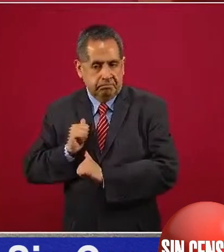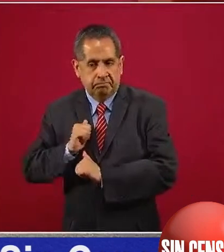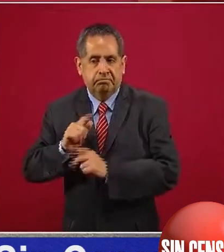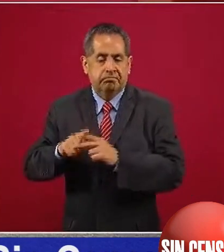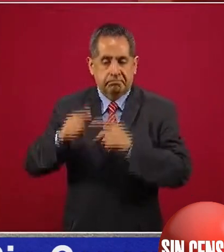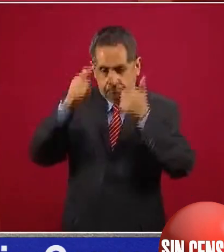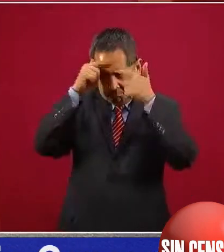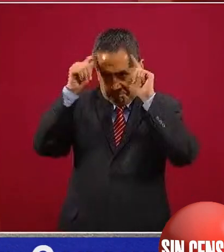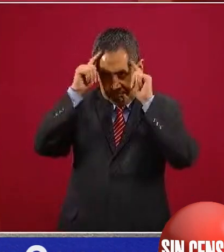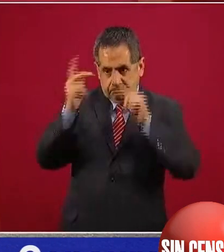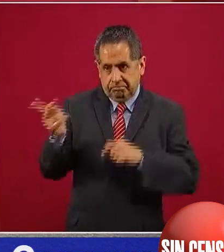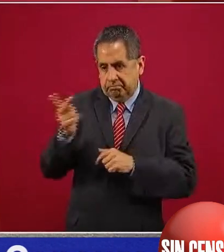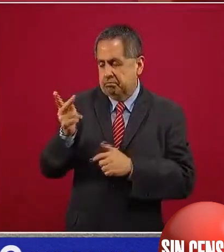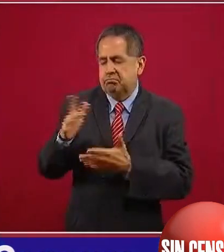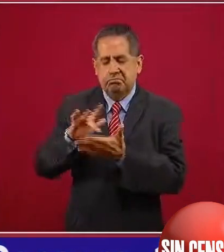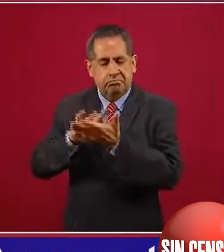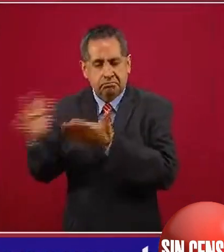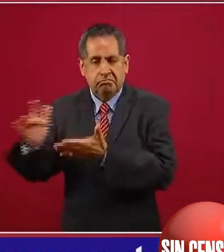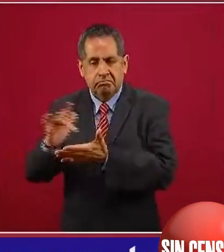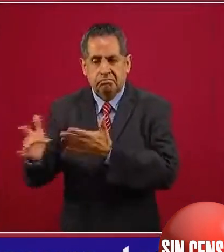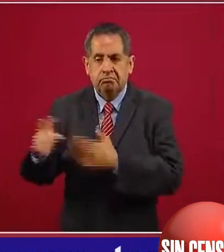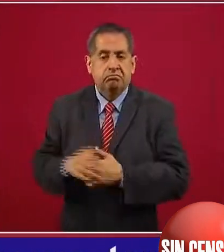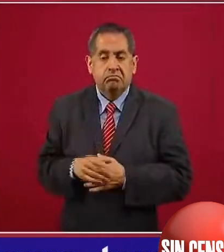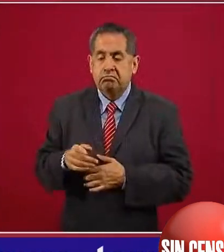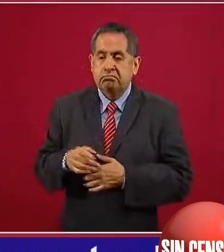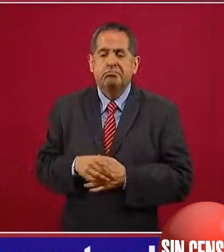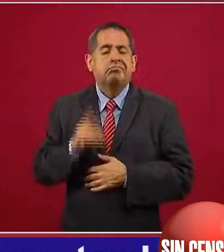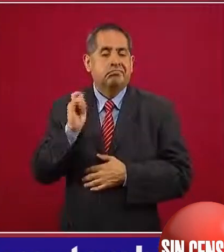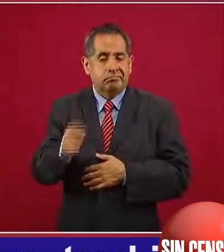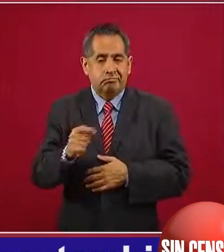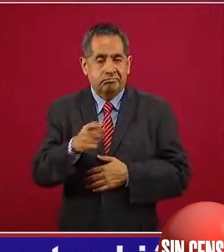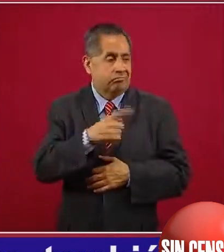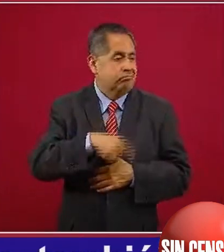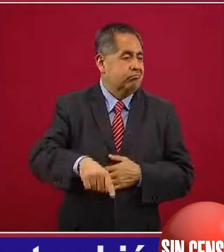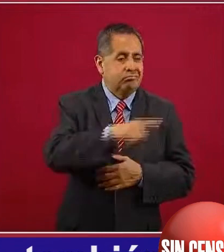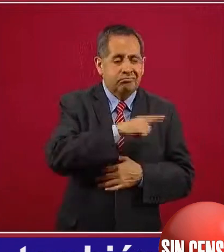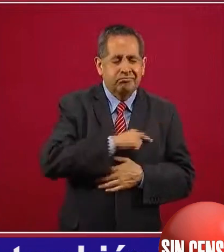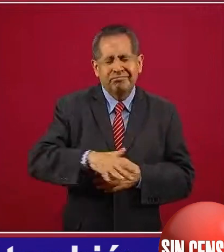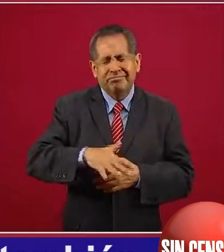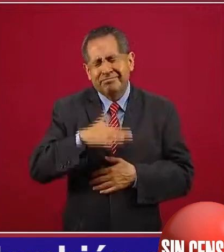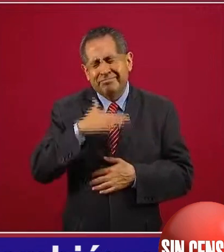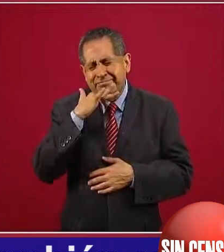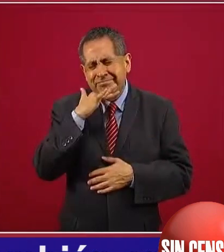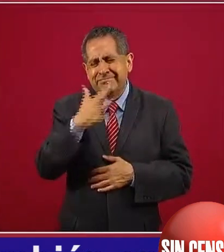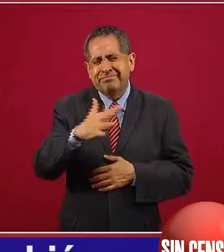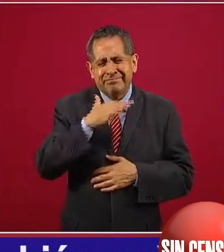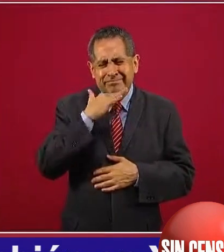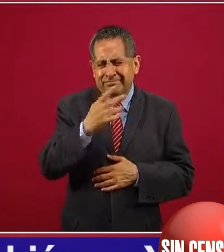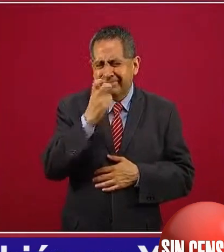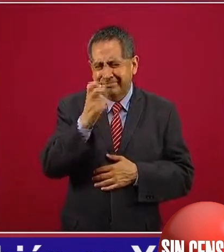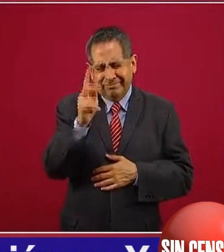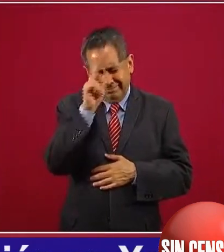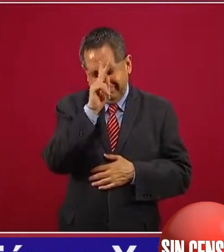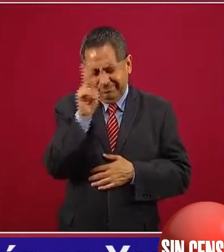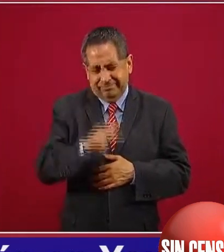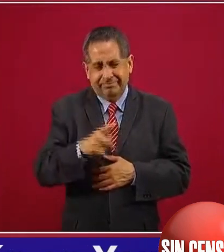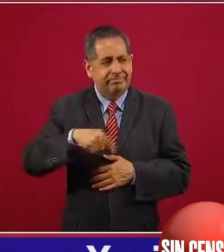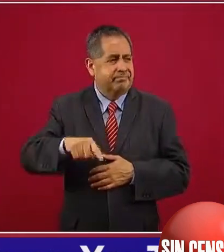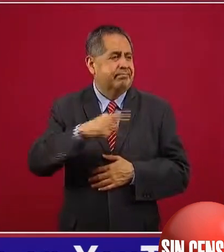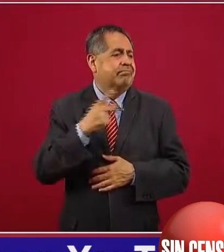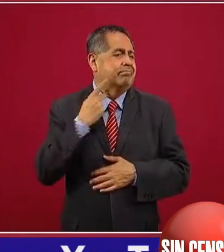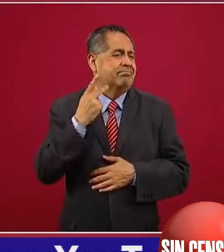porque, repito, nada ha dañado más a México que la corrupción